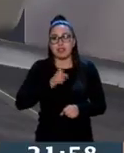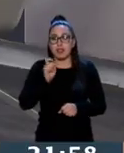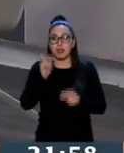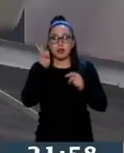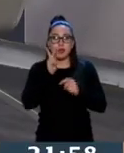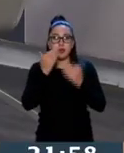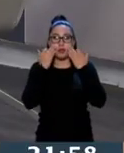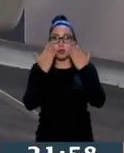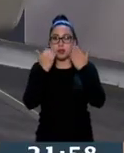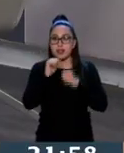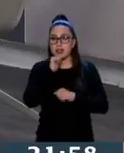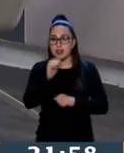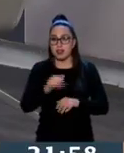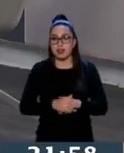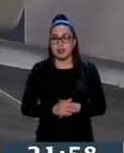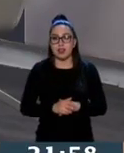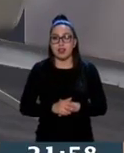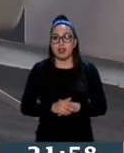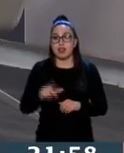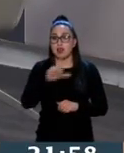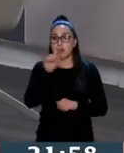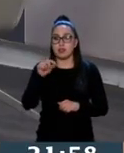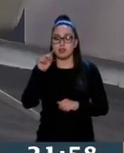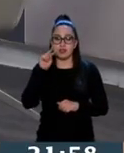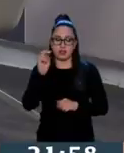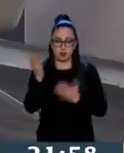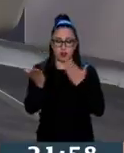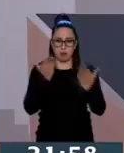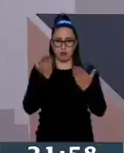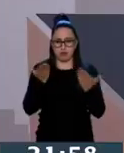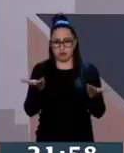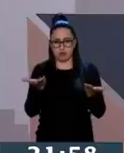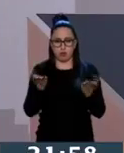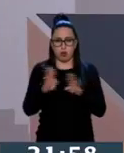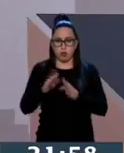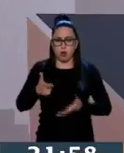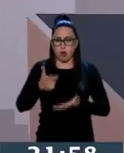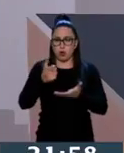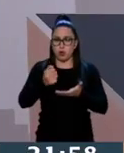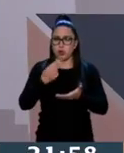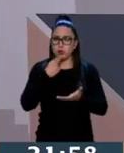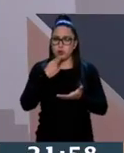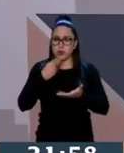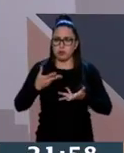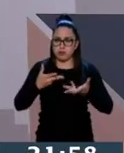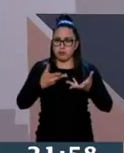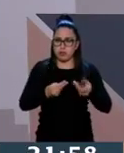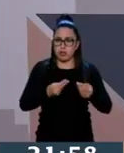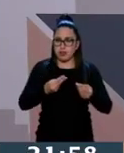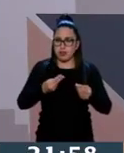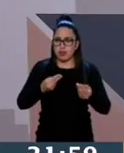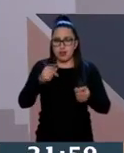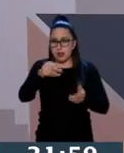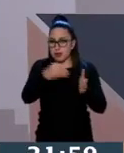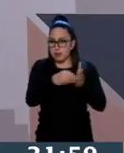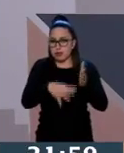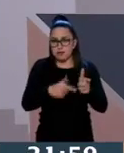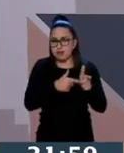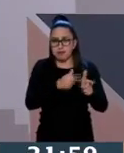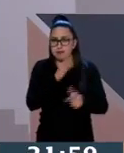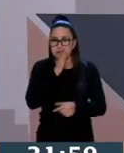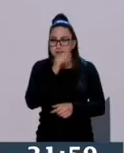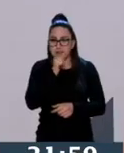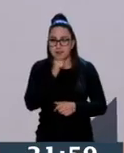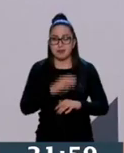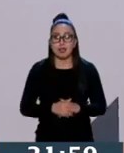ninguna evidencia. Y cuando vimos en la evidencia del presupuesto y en la revisión del presupuesto que la versión del mantenimiento no se sostiene.